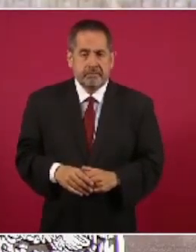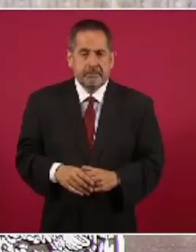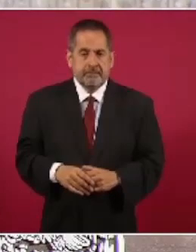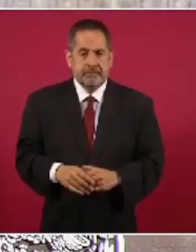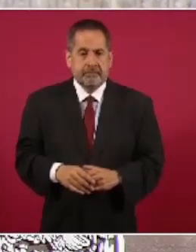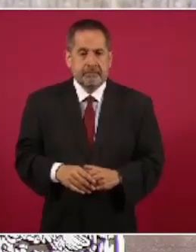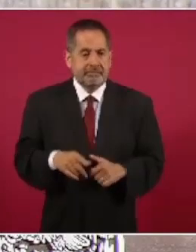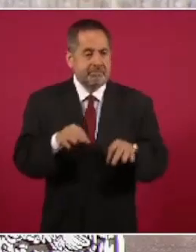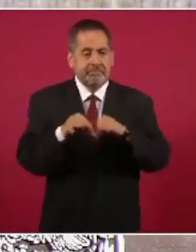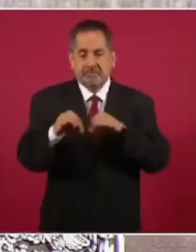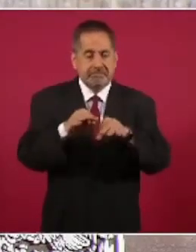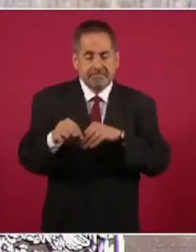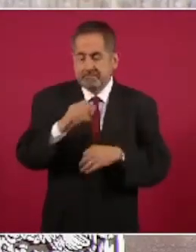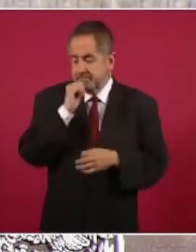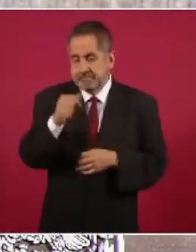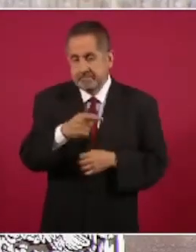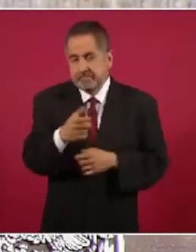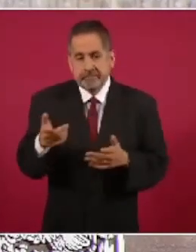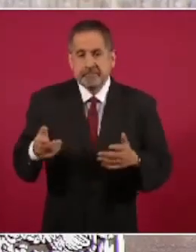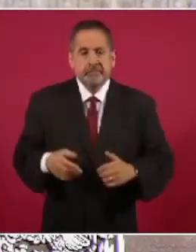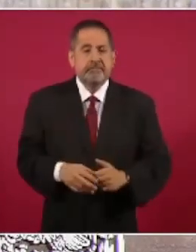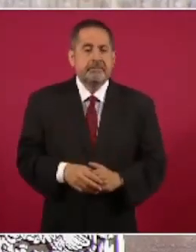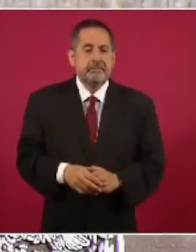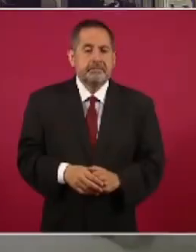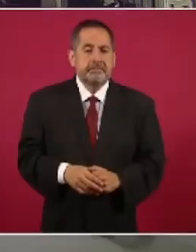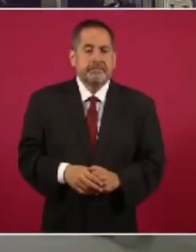No trabajan.